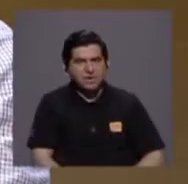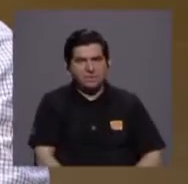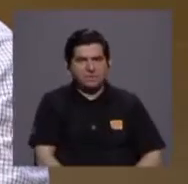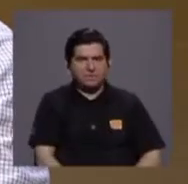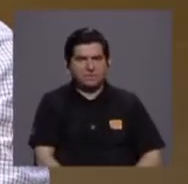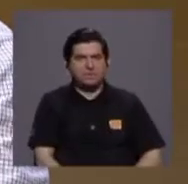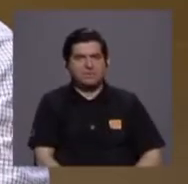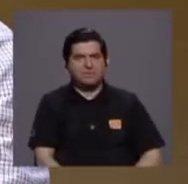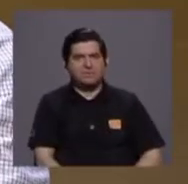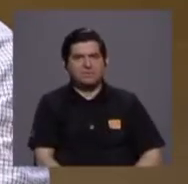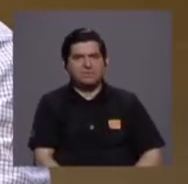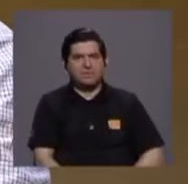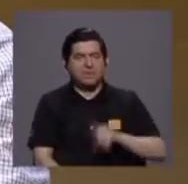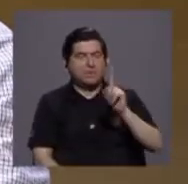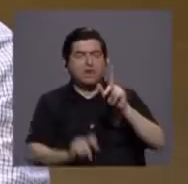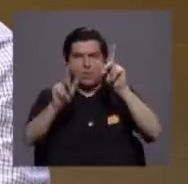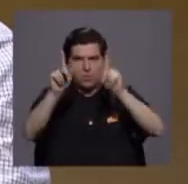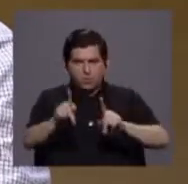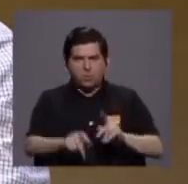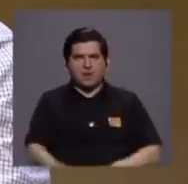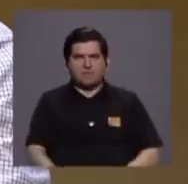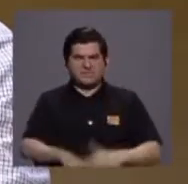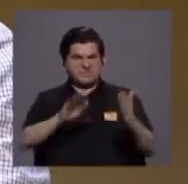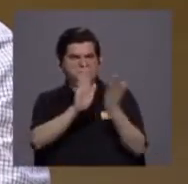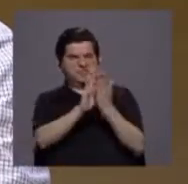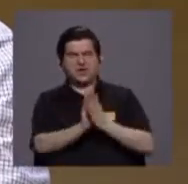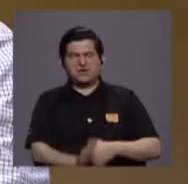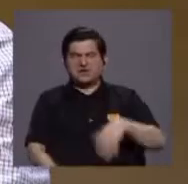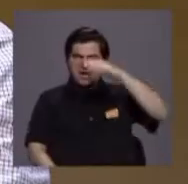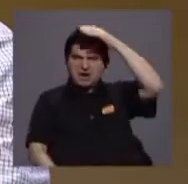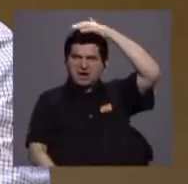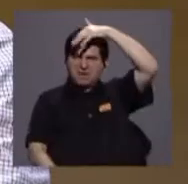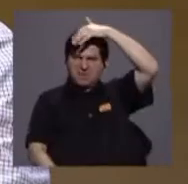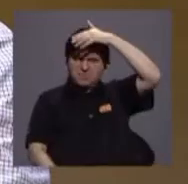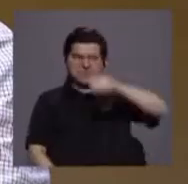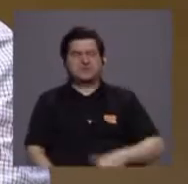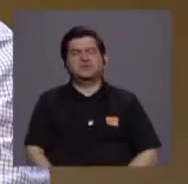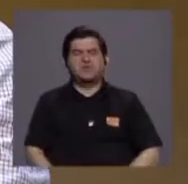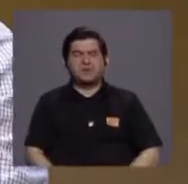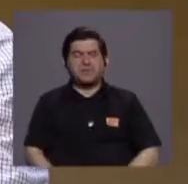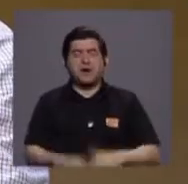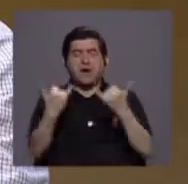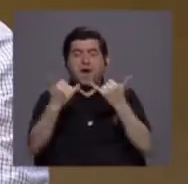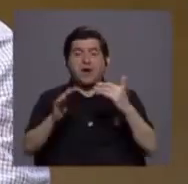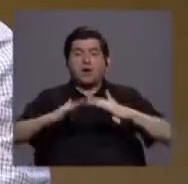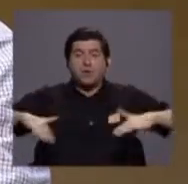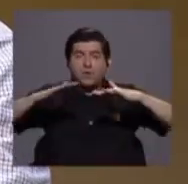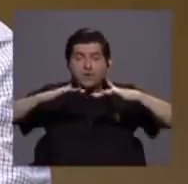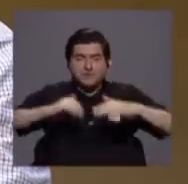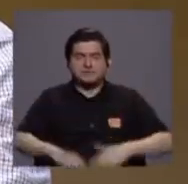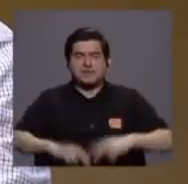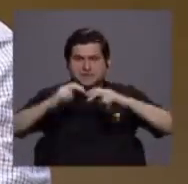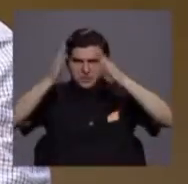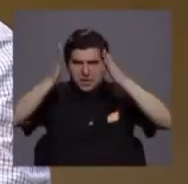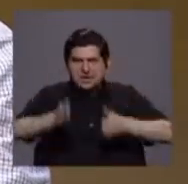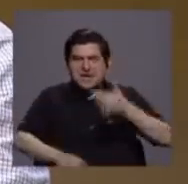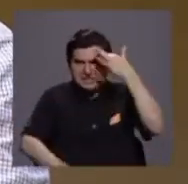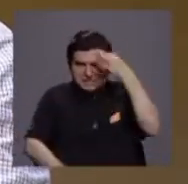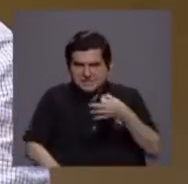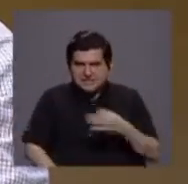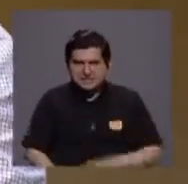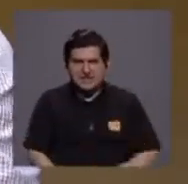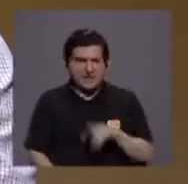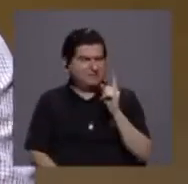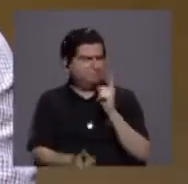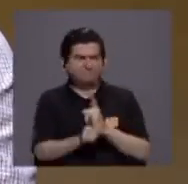una persona tan confrontativa como Trump les abre un espacio, la mayoría de los analistas piensan que eso no va a